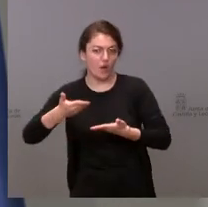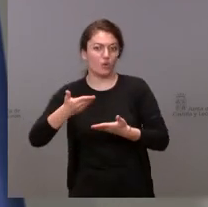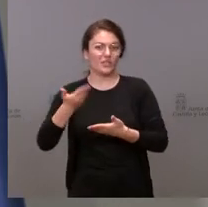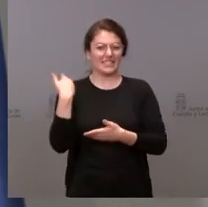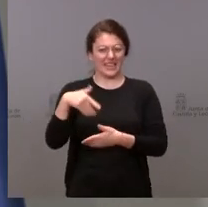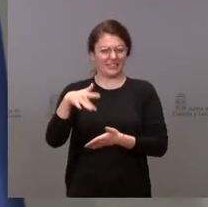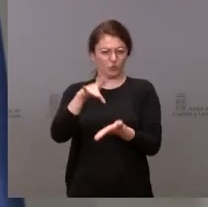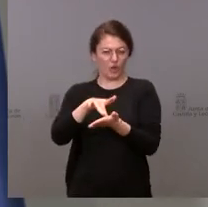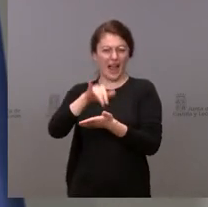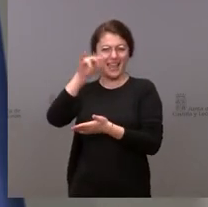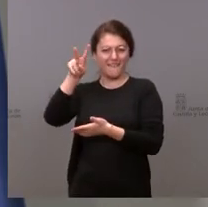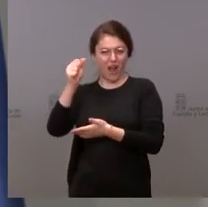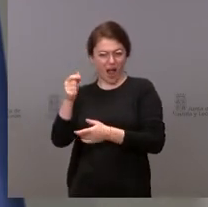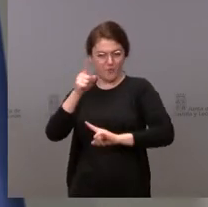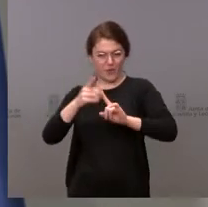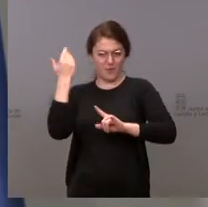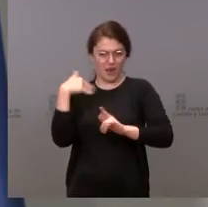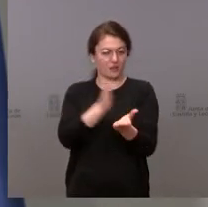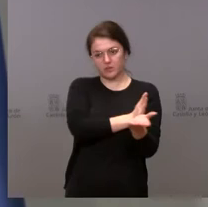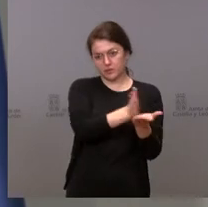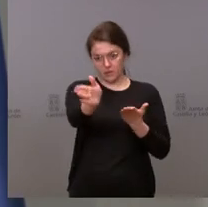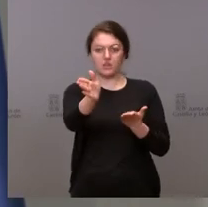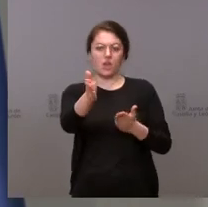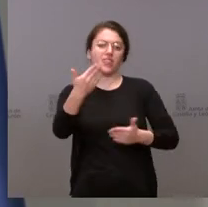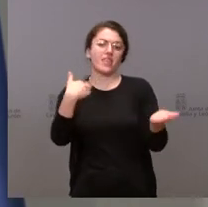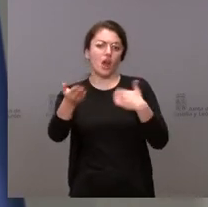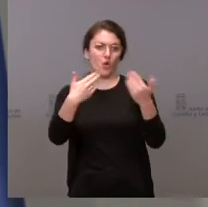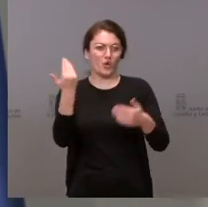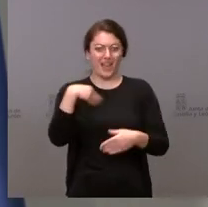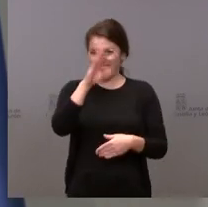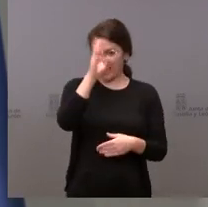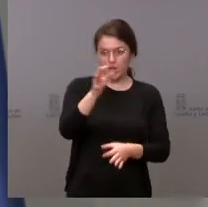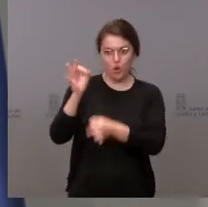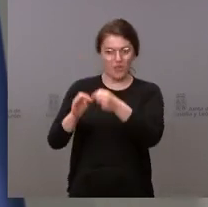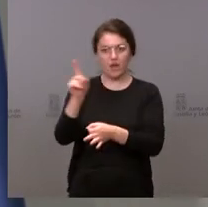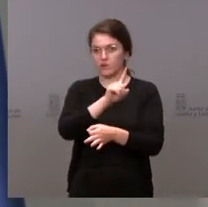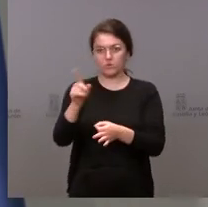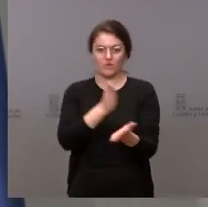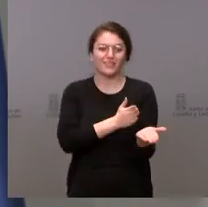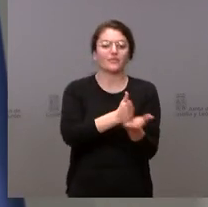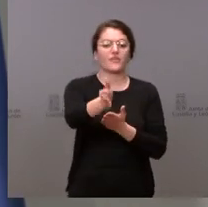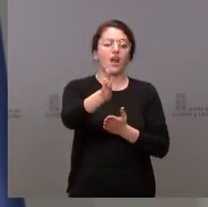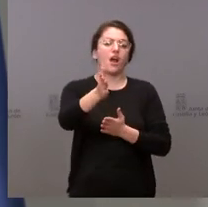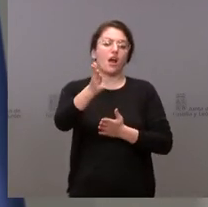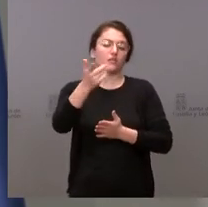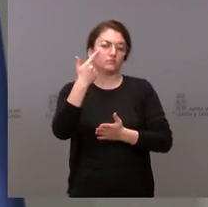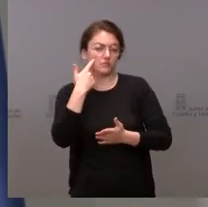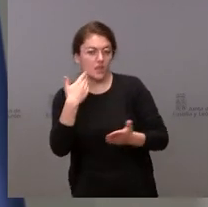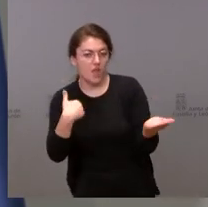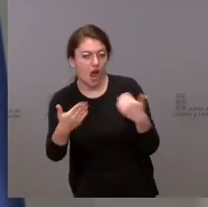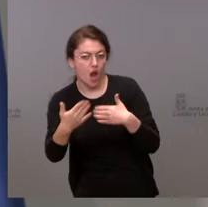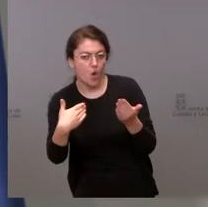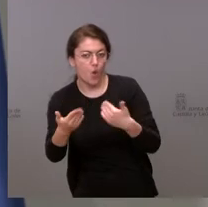ustedes recuerdan no fuimos directamente a la vía judicial sino que intentamos previamente la vía administrativa intentamos el diálogo no fue posible